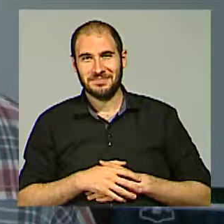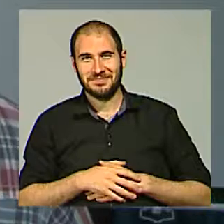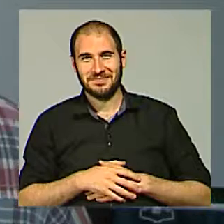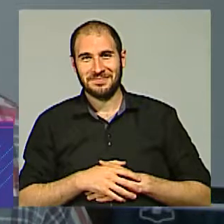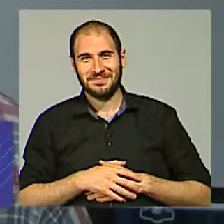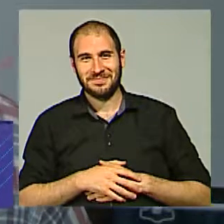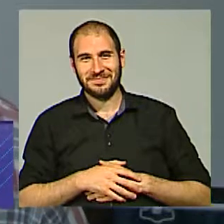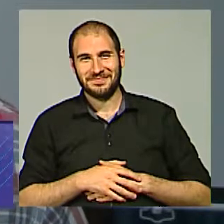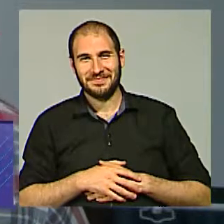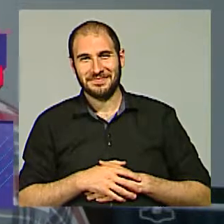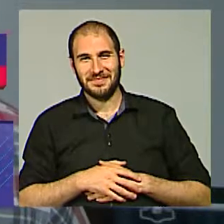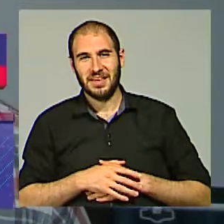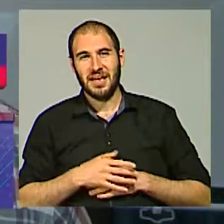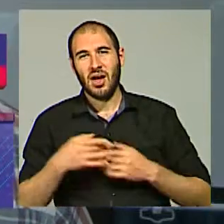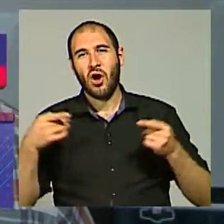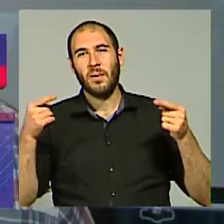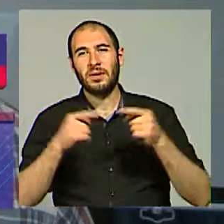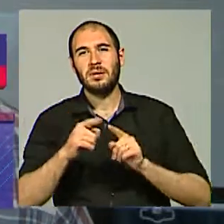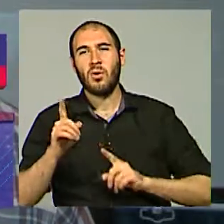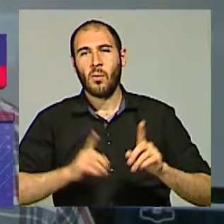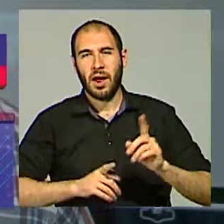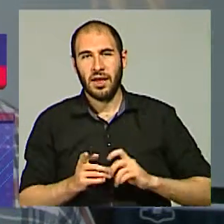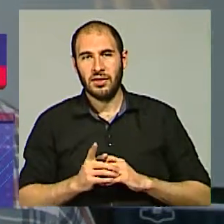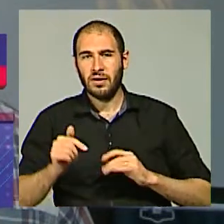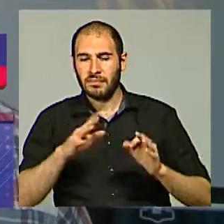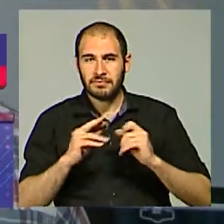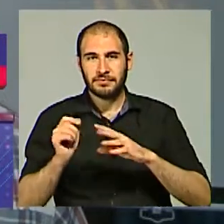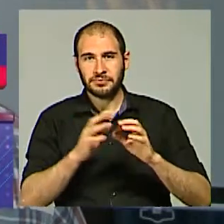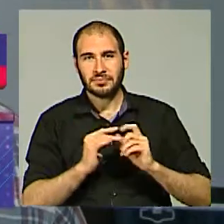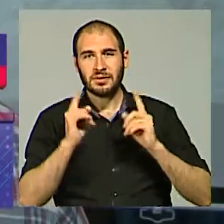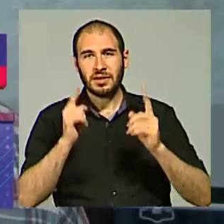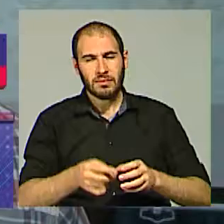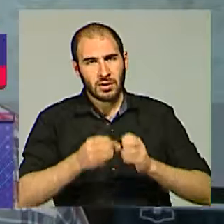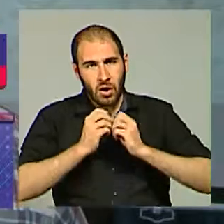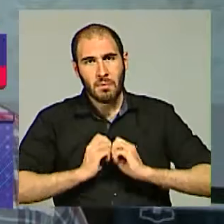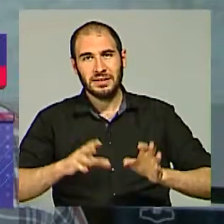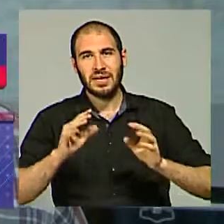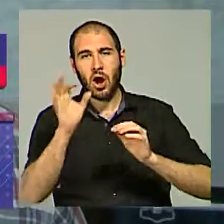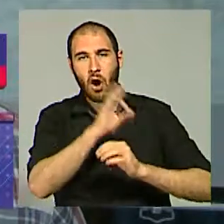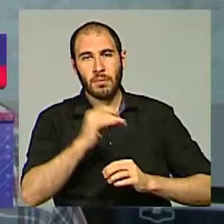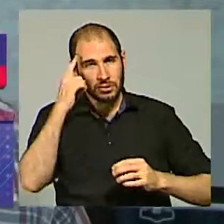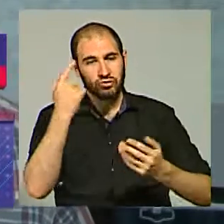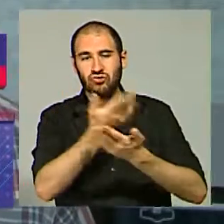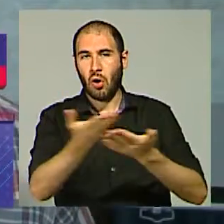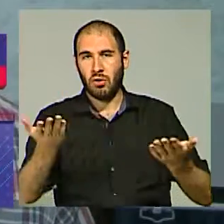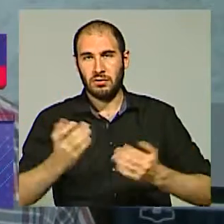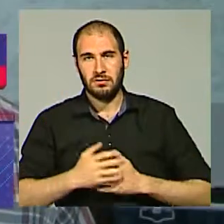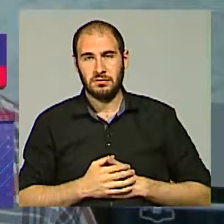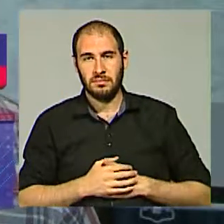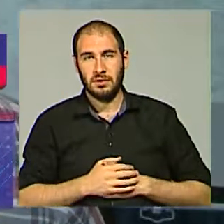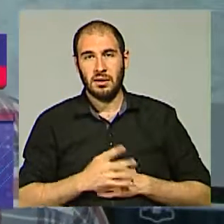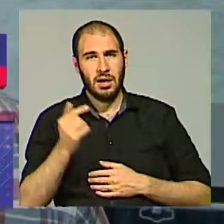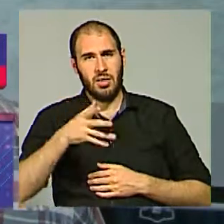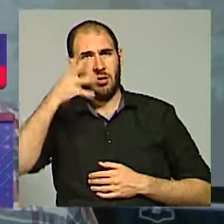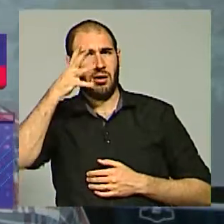y bueno la idea es empezar a debatir y también instalar a nivel de la opinión pública la